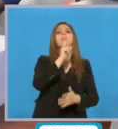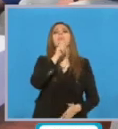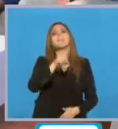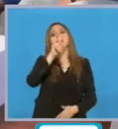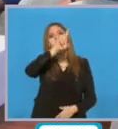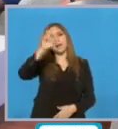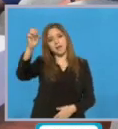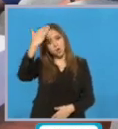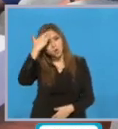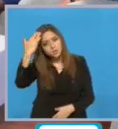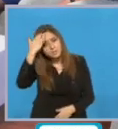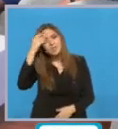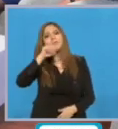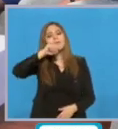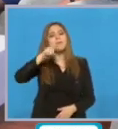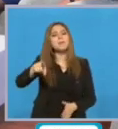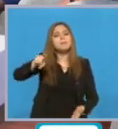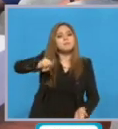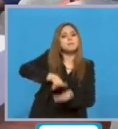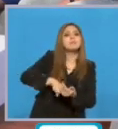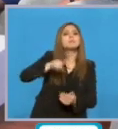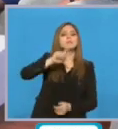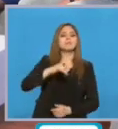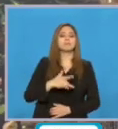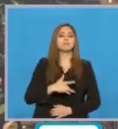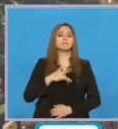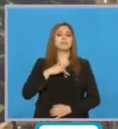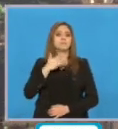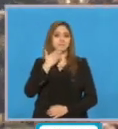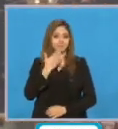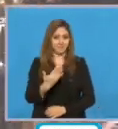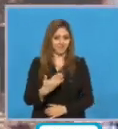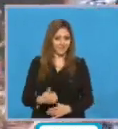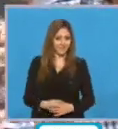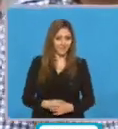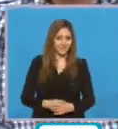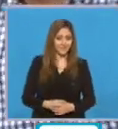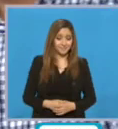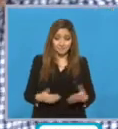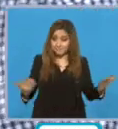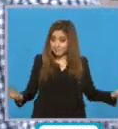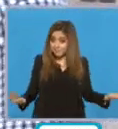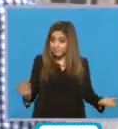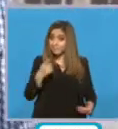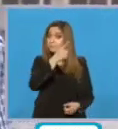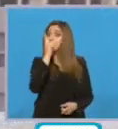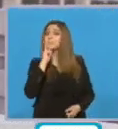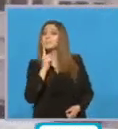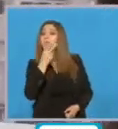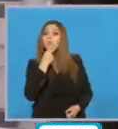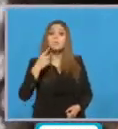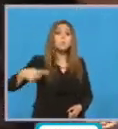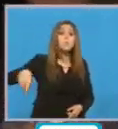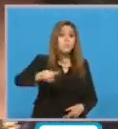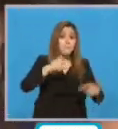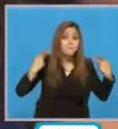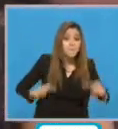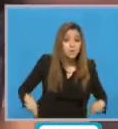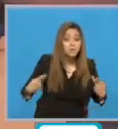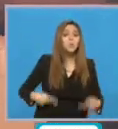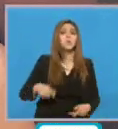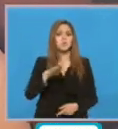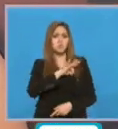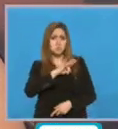yo creo que llenarse esta parte de ustedes, ¿no? Sí, así es. Así es. Y ahí está, señor, señora, personas que cuenten